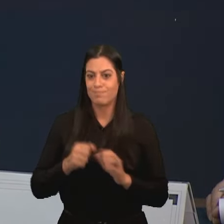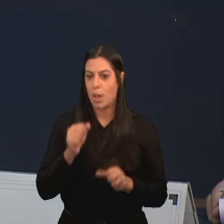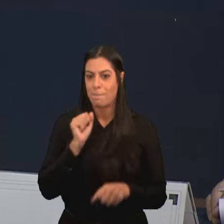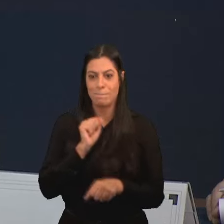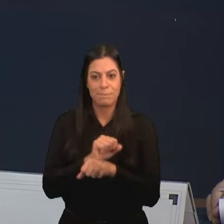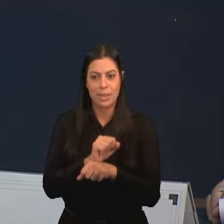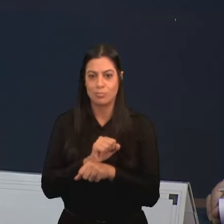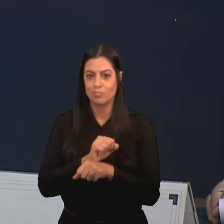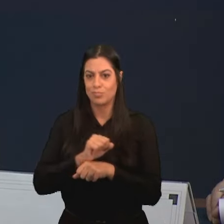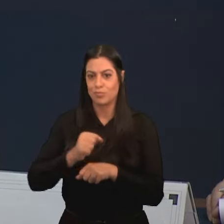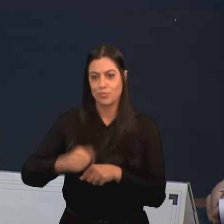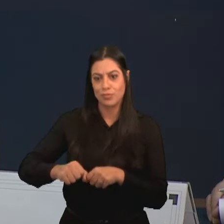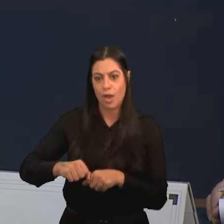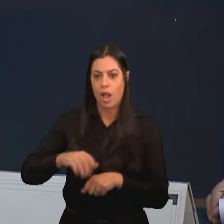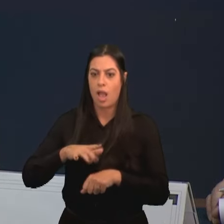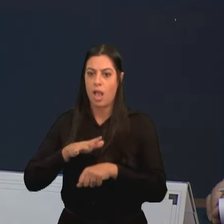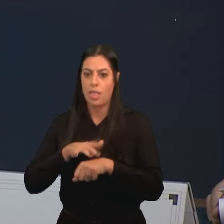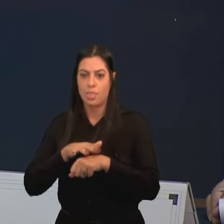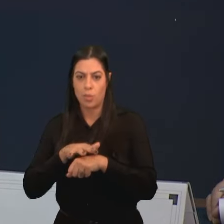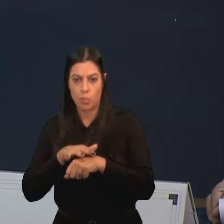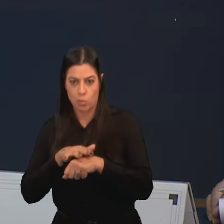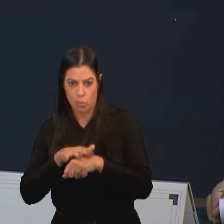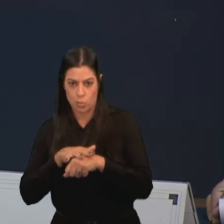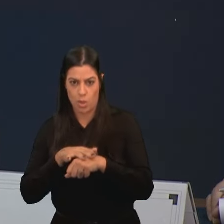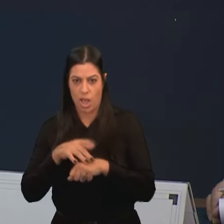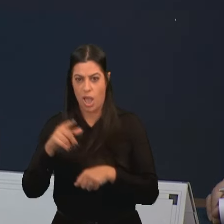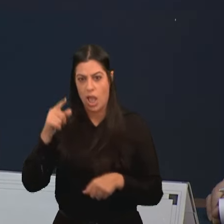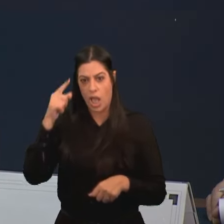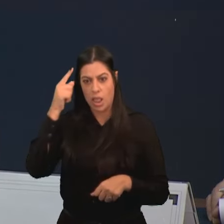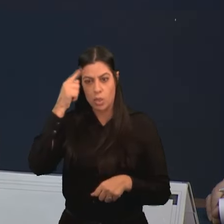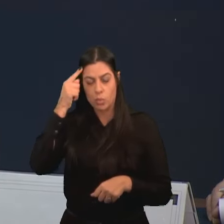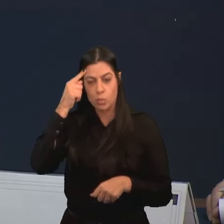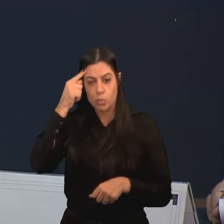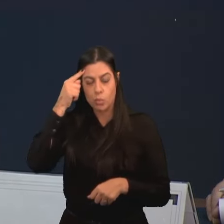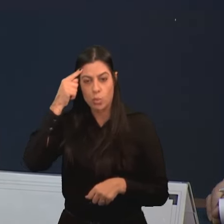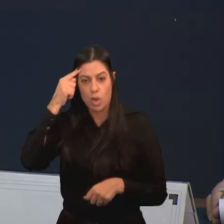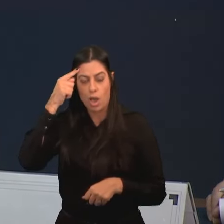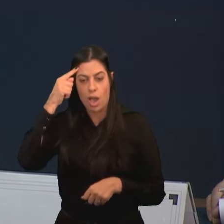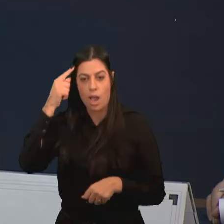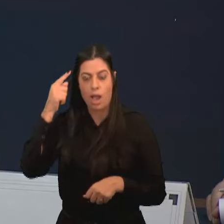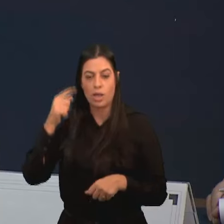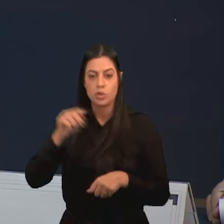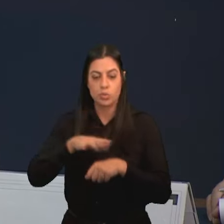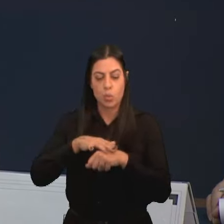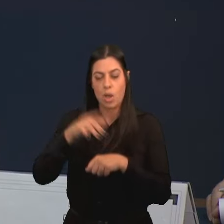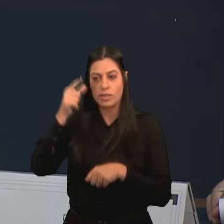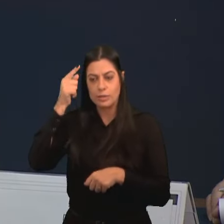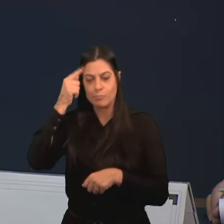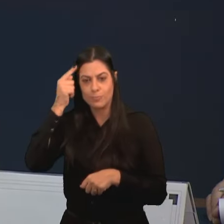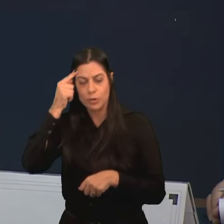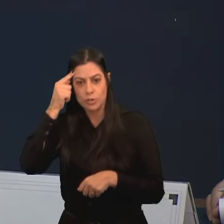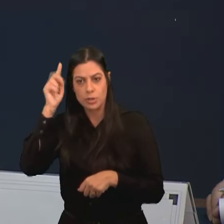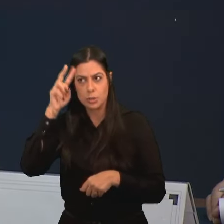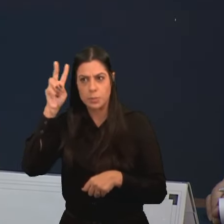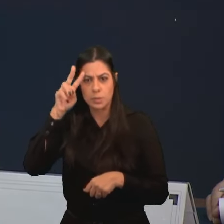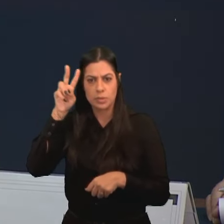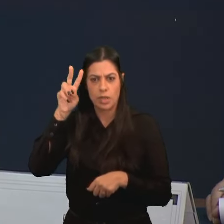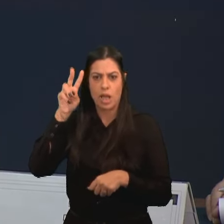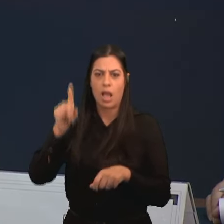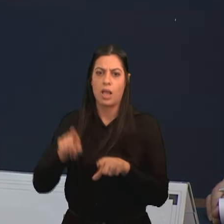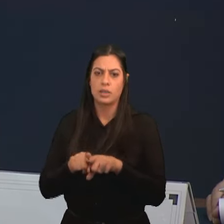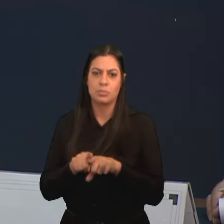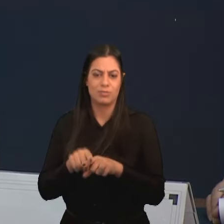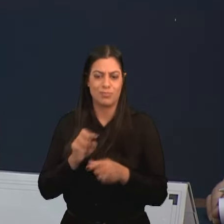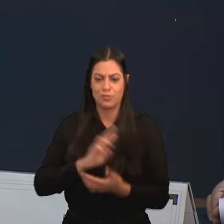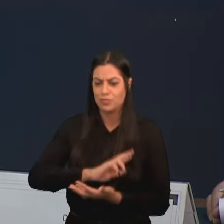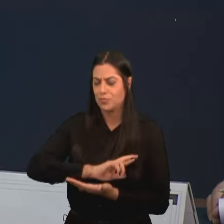perdidos y enfrentar enfermedades neurodegenerativas como el Alzheimer, el Parkinson, una